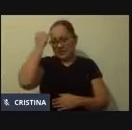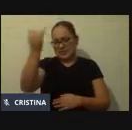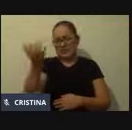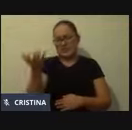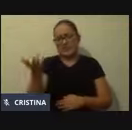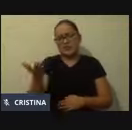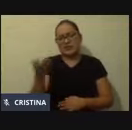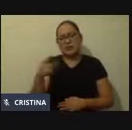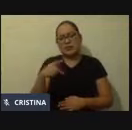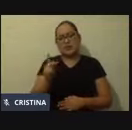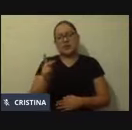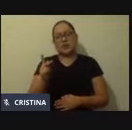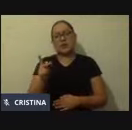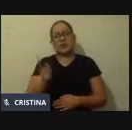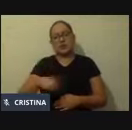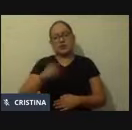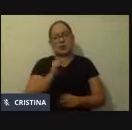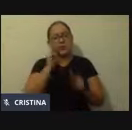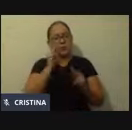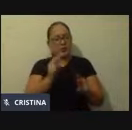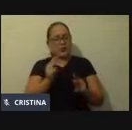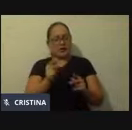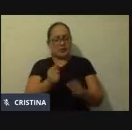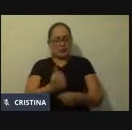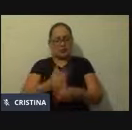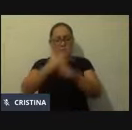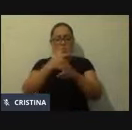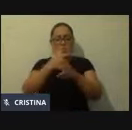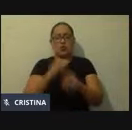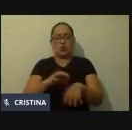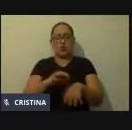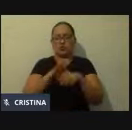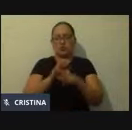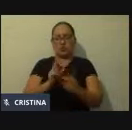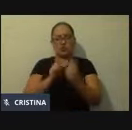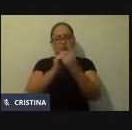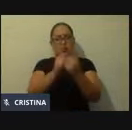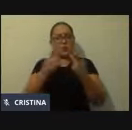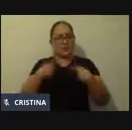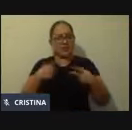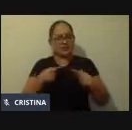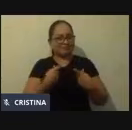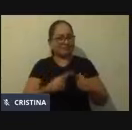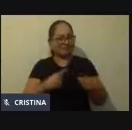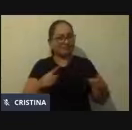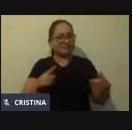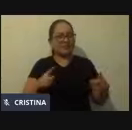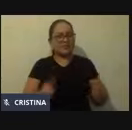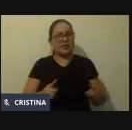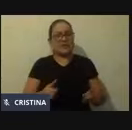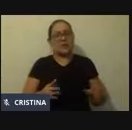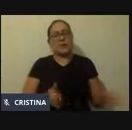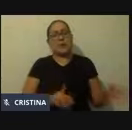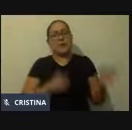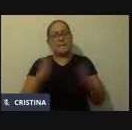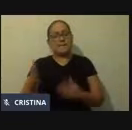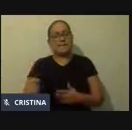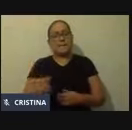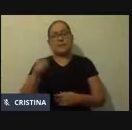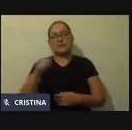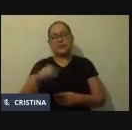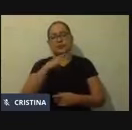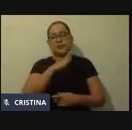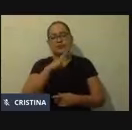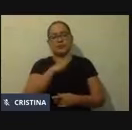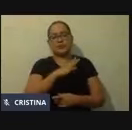es lo mismo ver a una persona a través de una pantalla que verla en persona. Entonces, esto más las